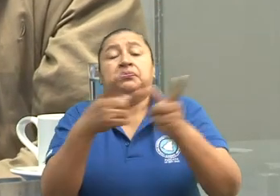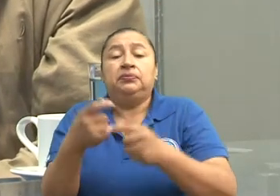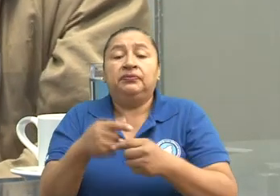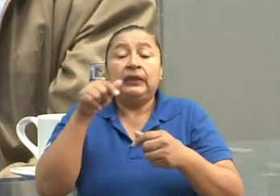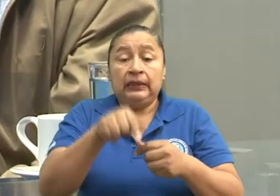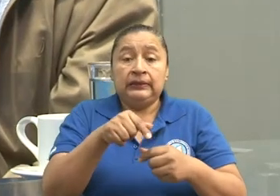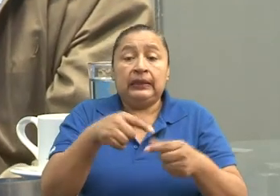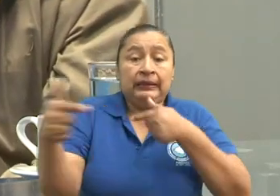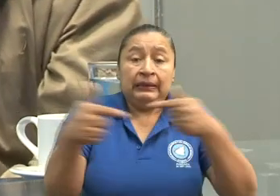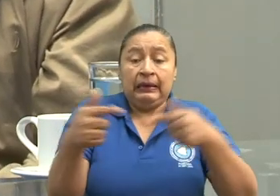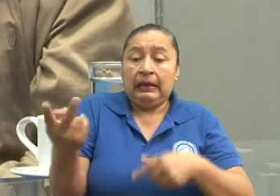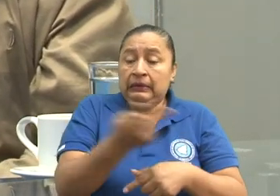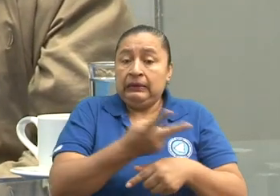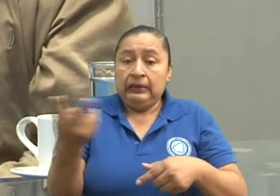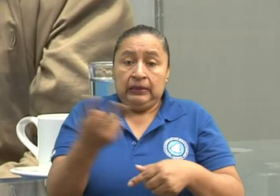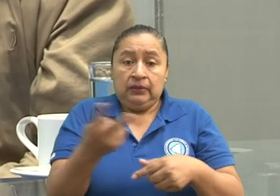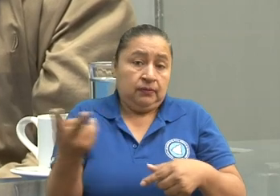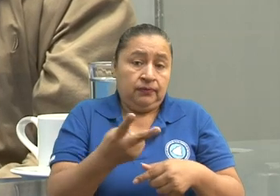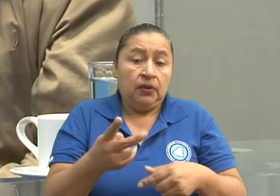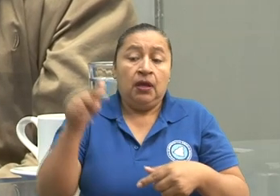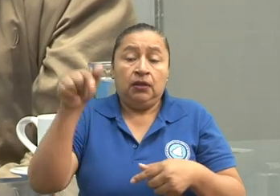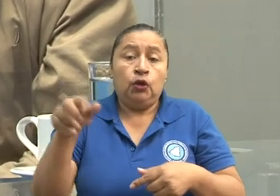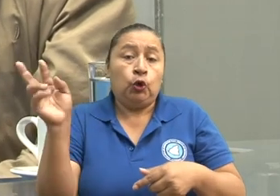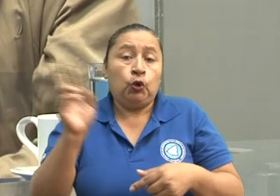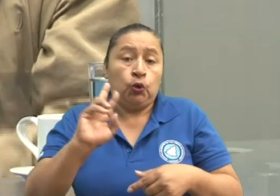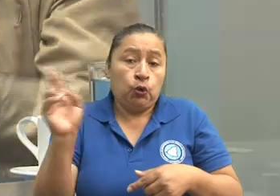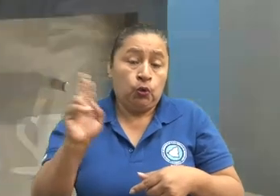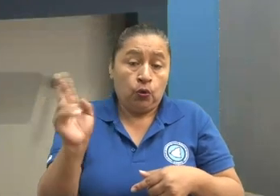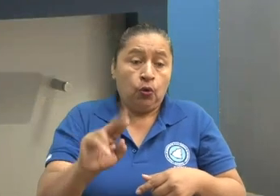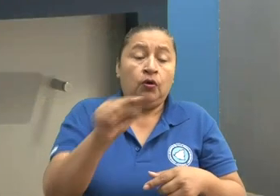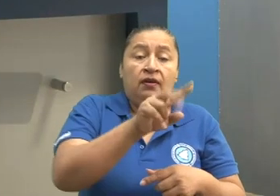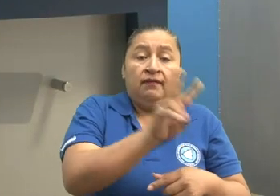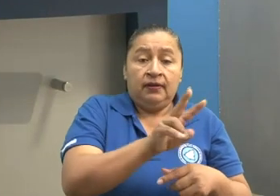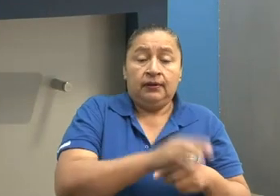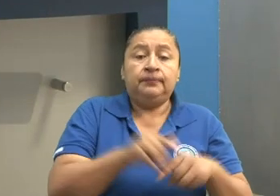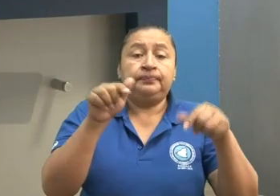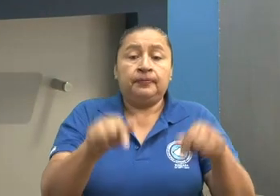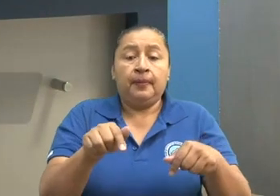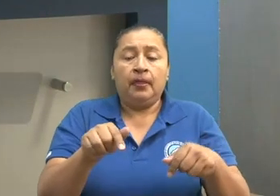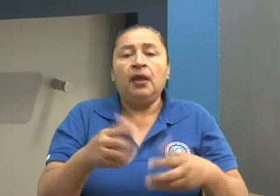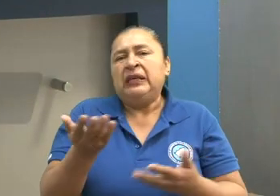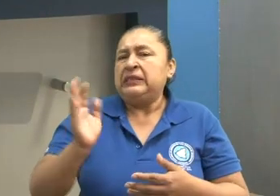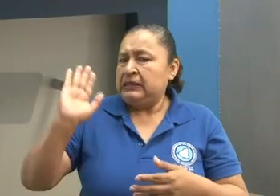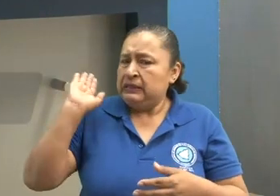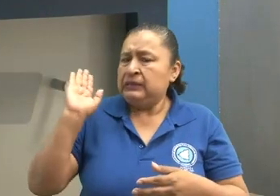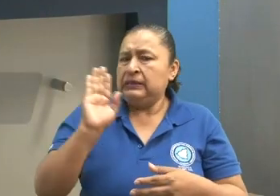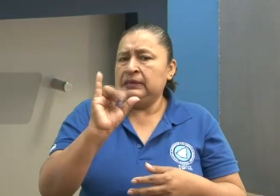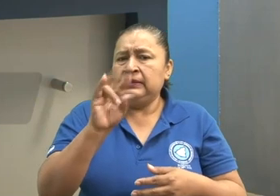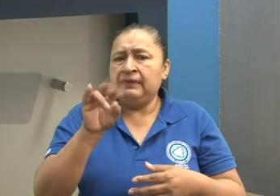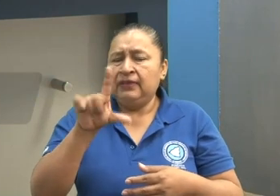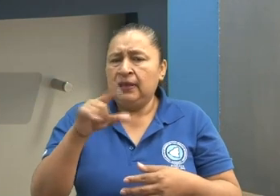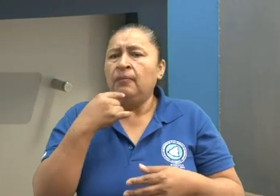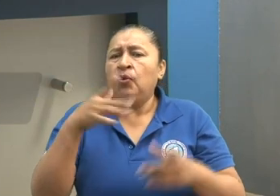esas guerras civiles entre ellos. Entre civiles los por darle un nombre, pero sí, en realidad eran guerras. Sí, civil, digamos, porque se dice